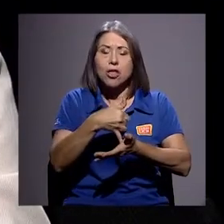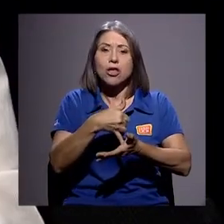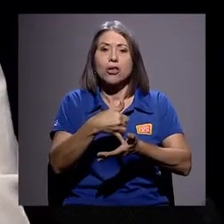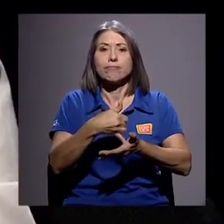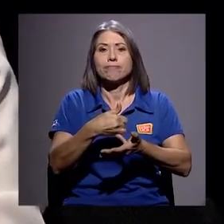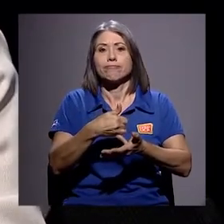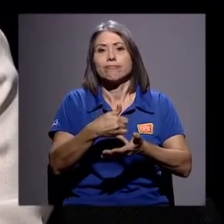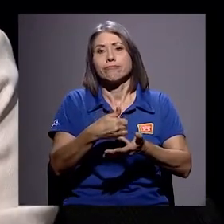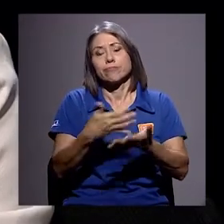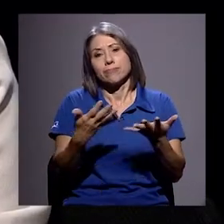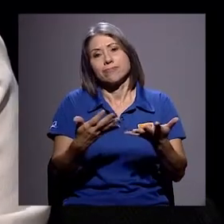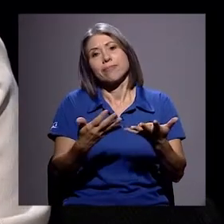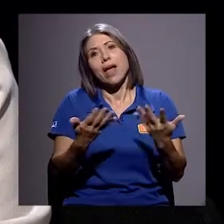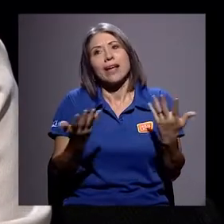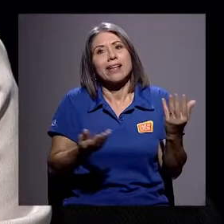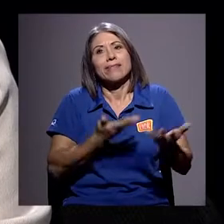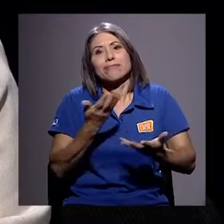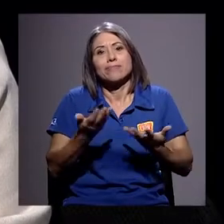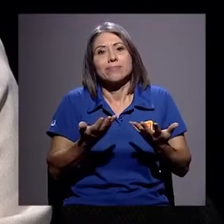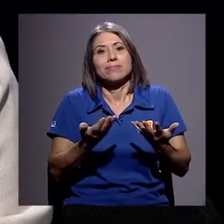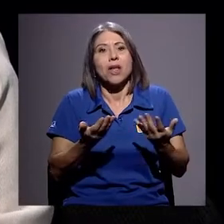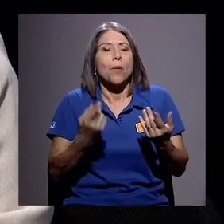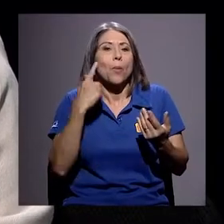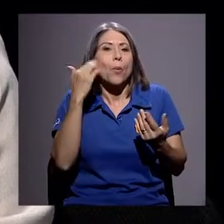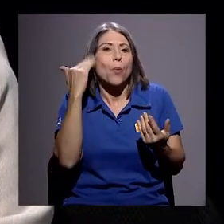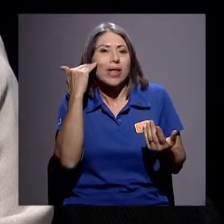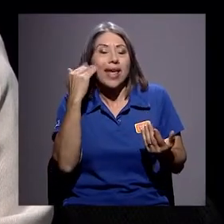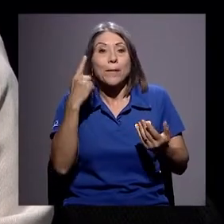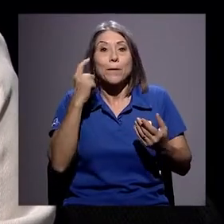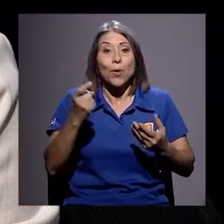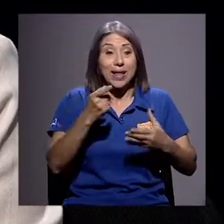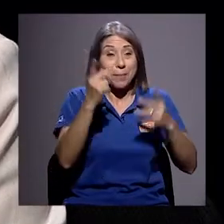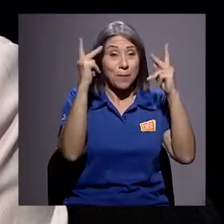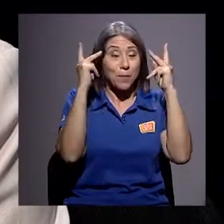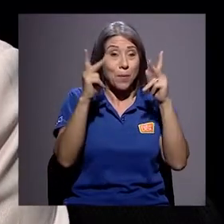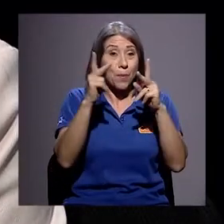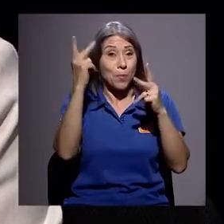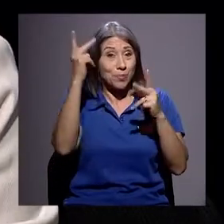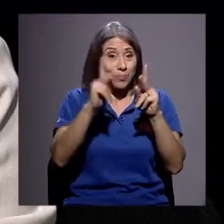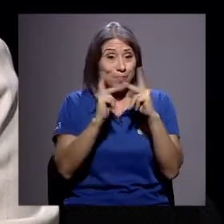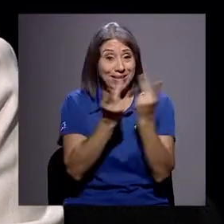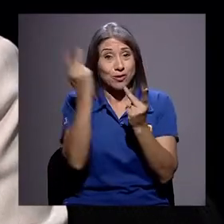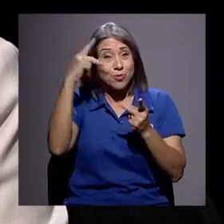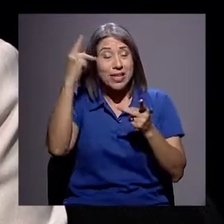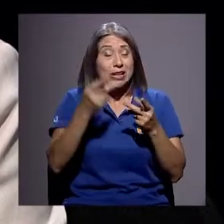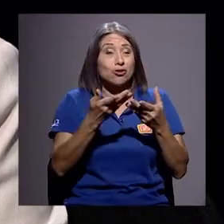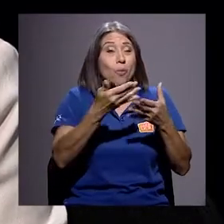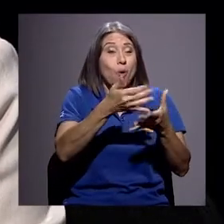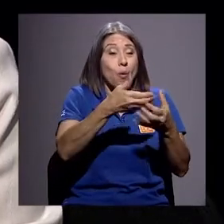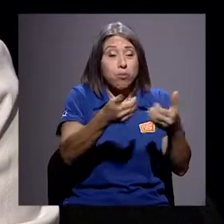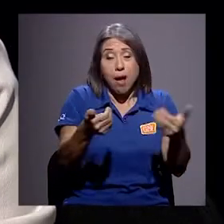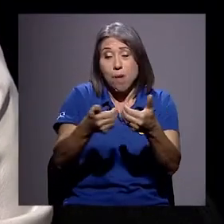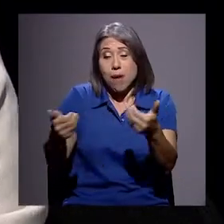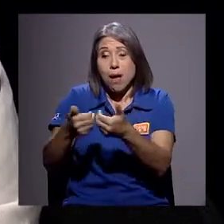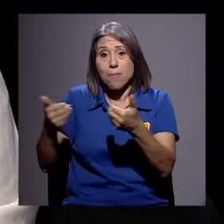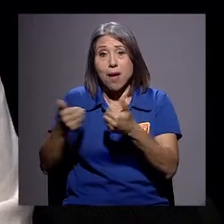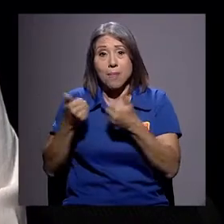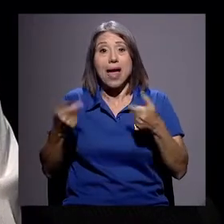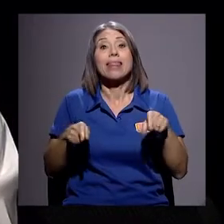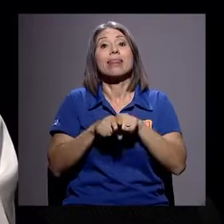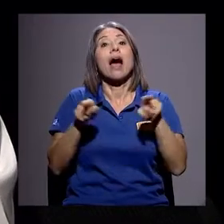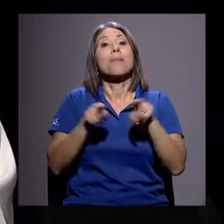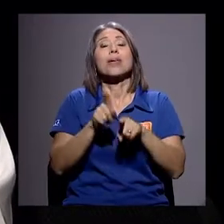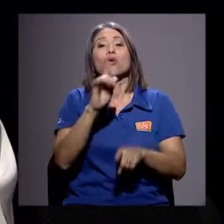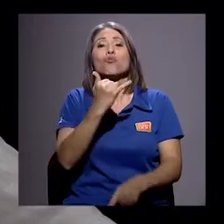sumado de nuevo a la fragmentación política a otro gran defecto que tiene nuestro sistema electoral y es que está prohibida la reelección